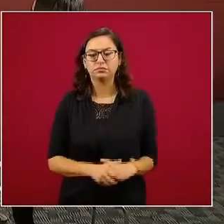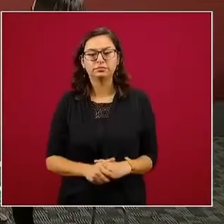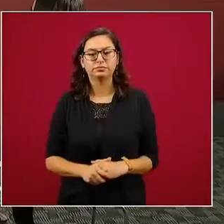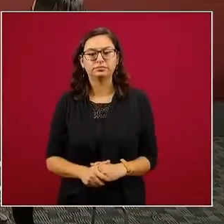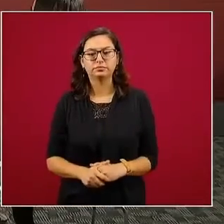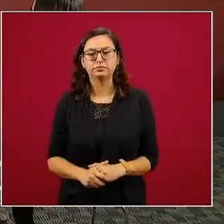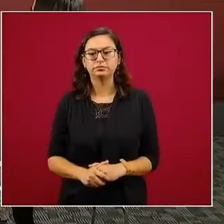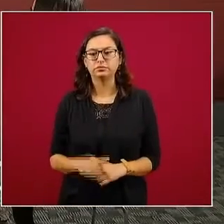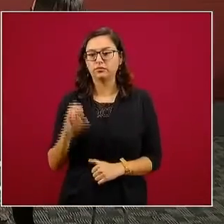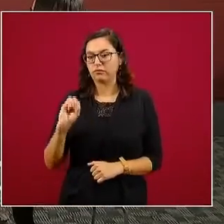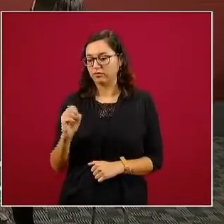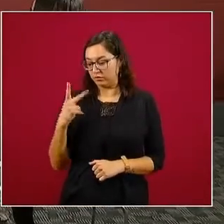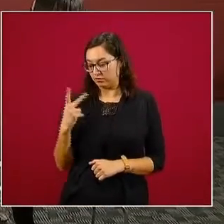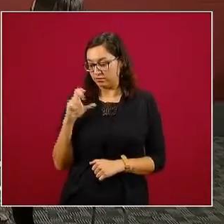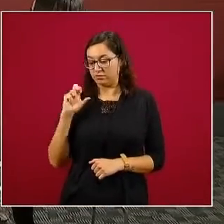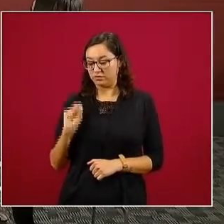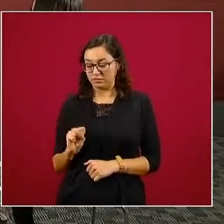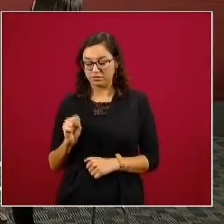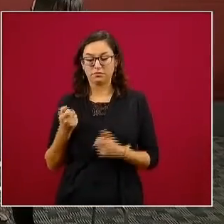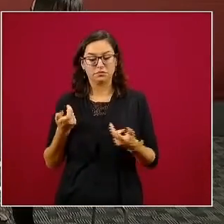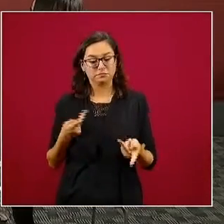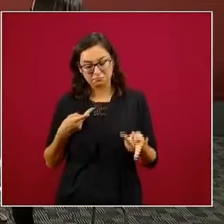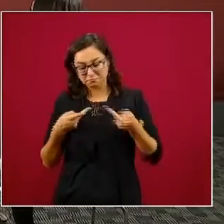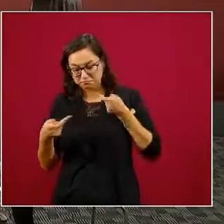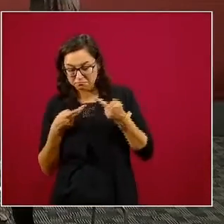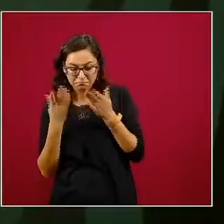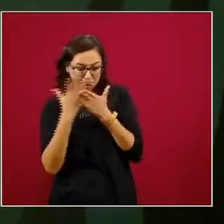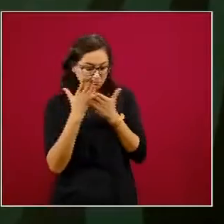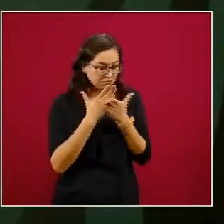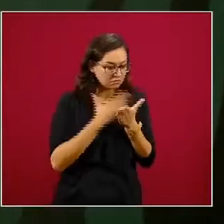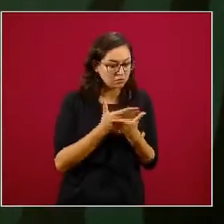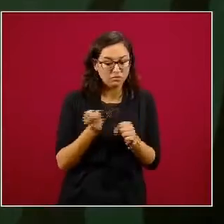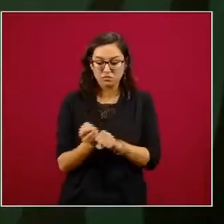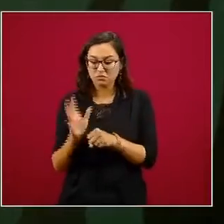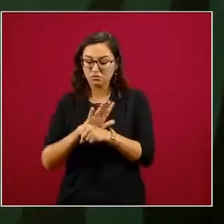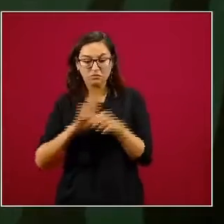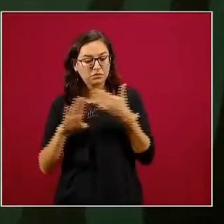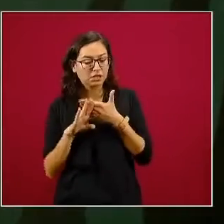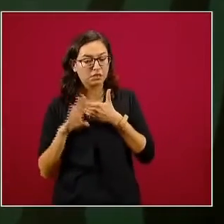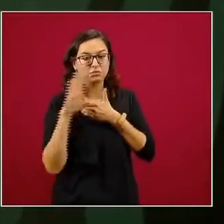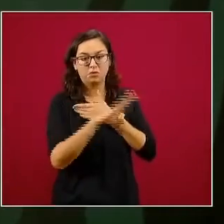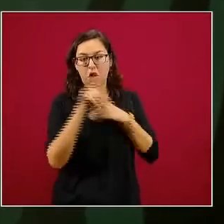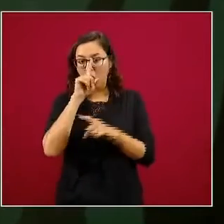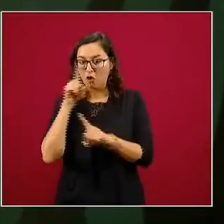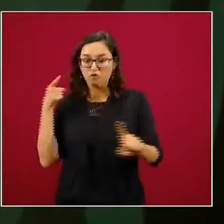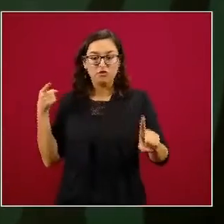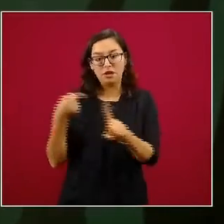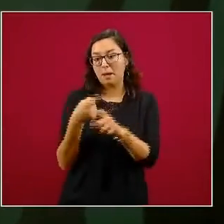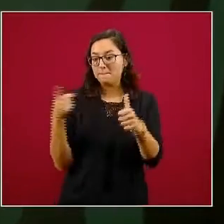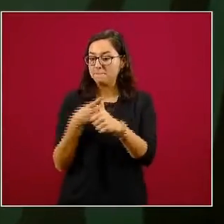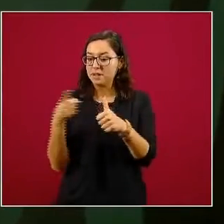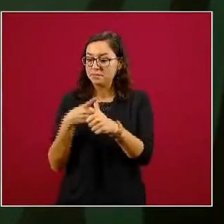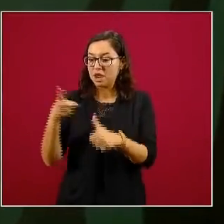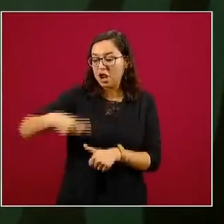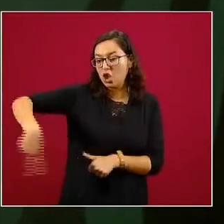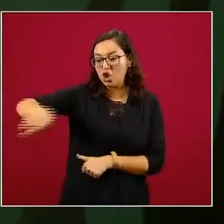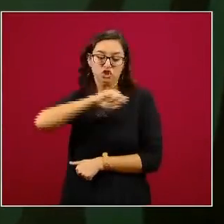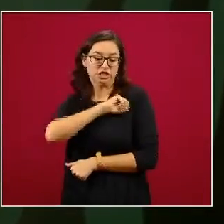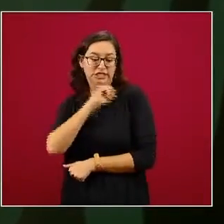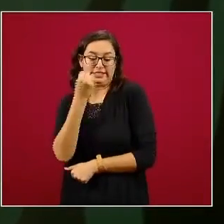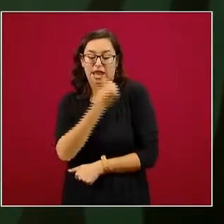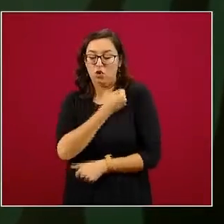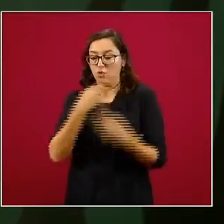los modelos más cercanos, en talleres, en conversaciones que muchas veces pueden ocurrir en la sombra de un árbol, pero que es la